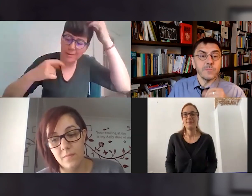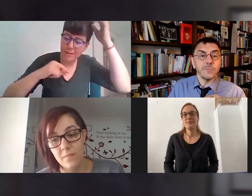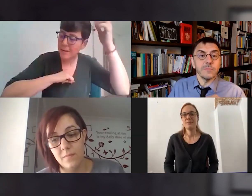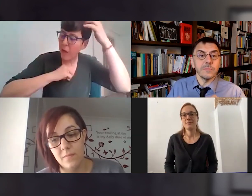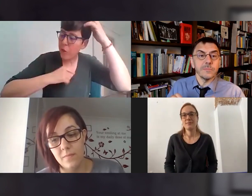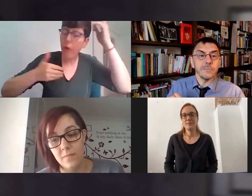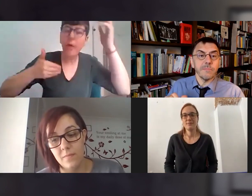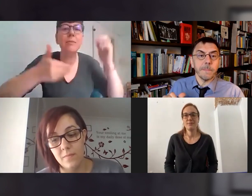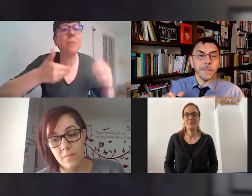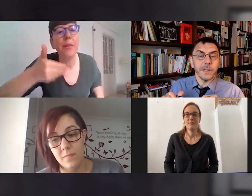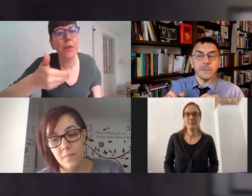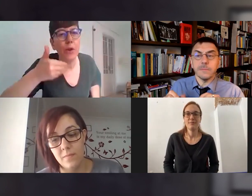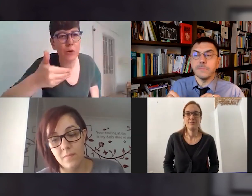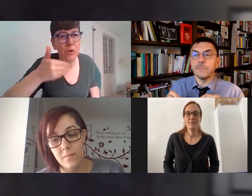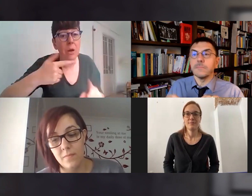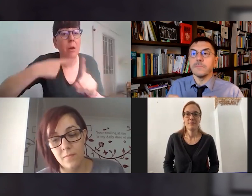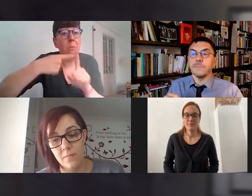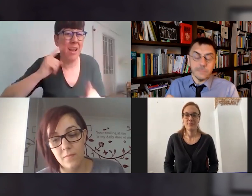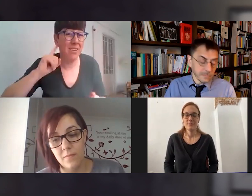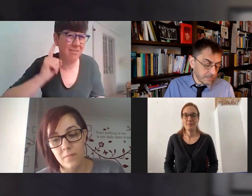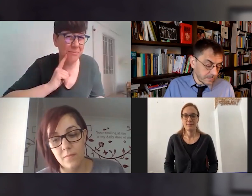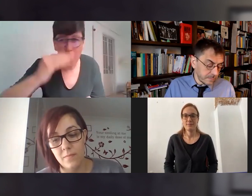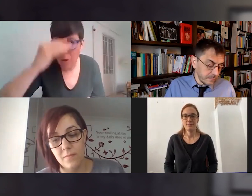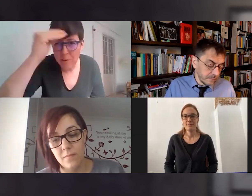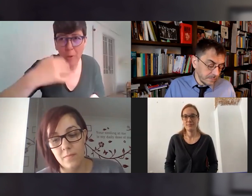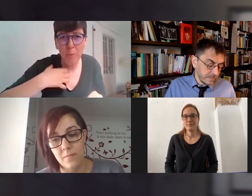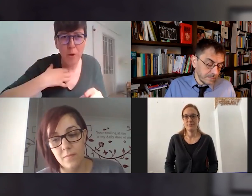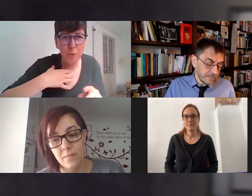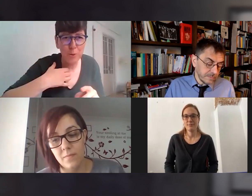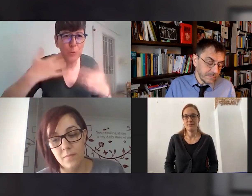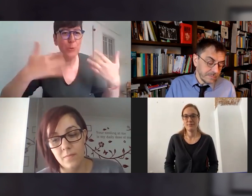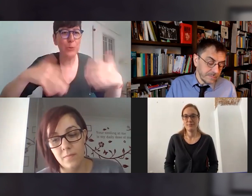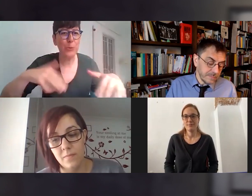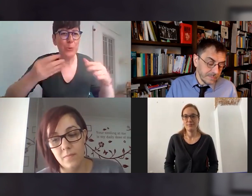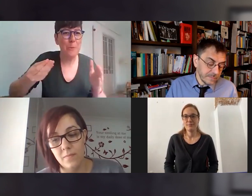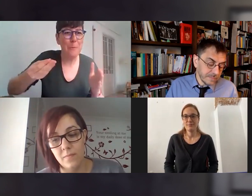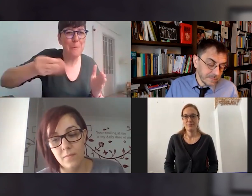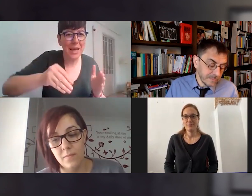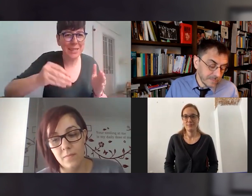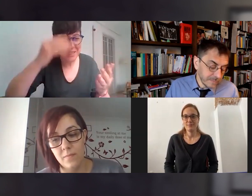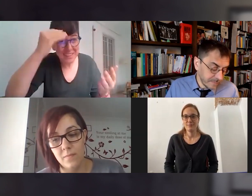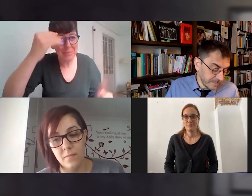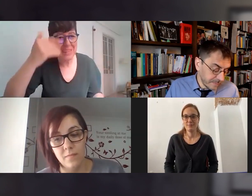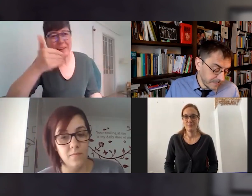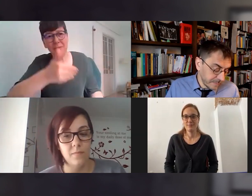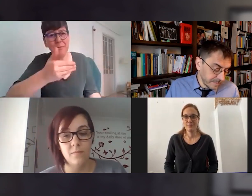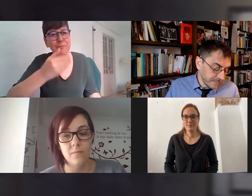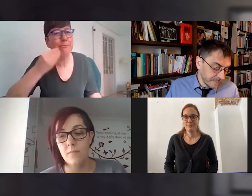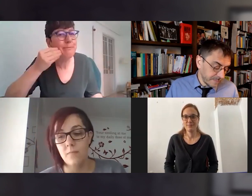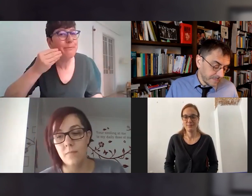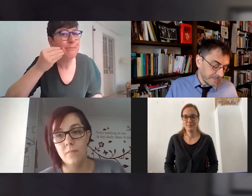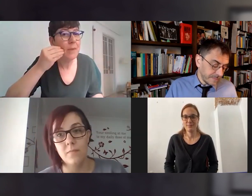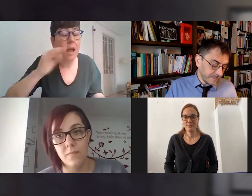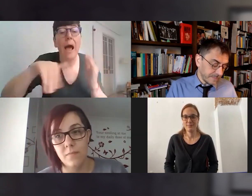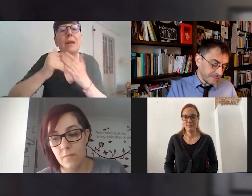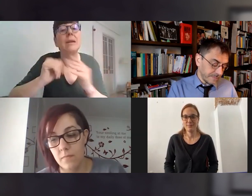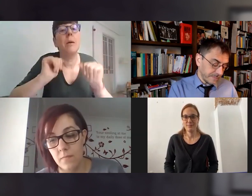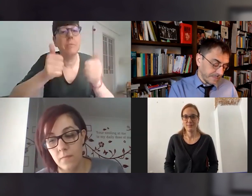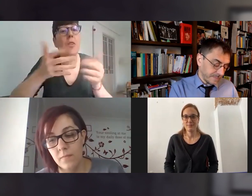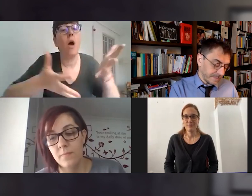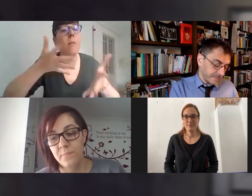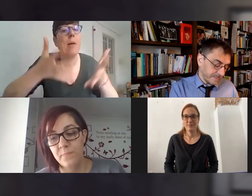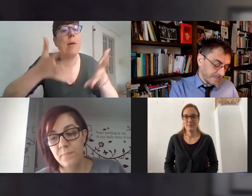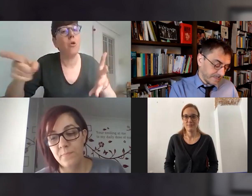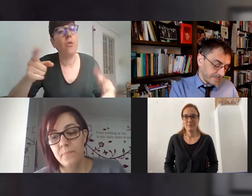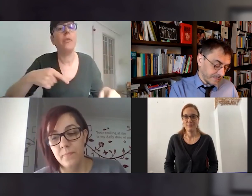las instituciones. La sensación es como de desprecio. Además, bueno, no podemos olvidar que soy una persona sorda